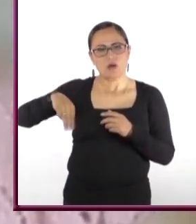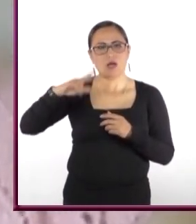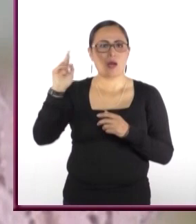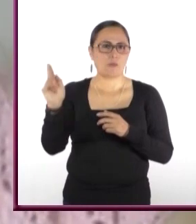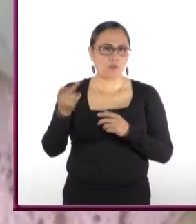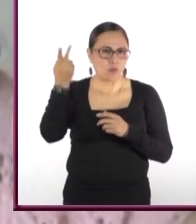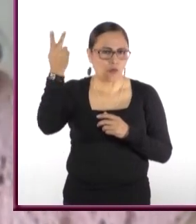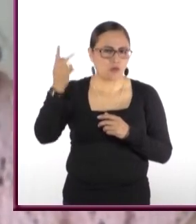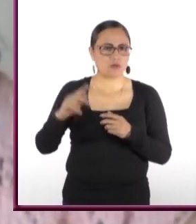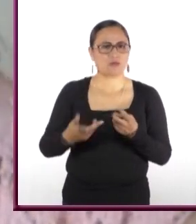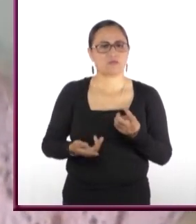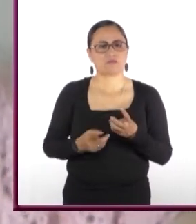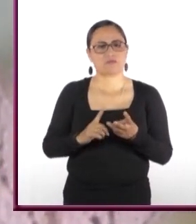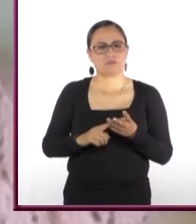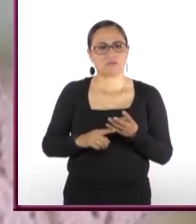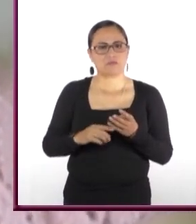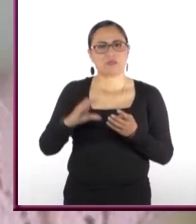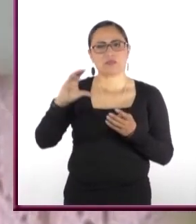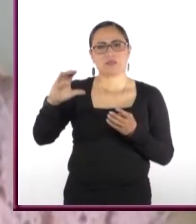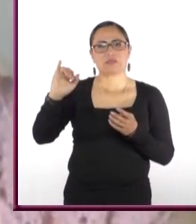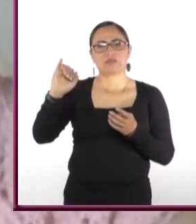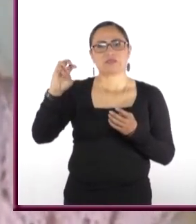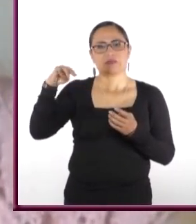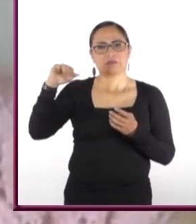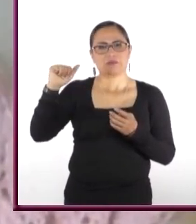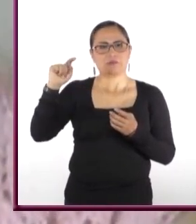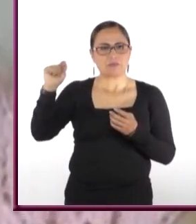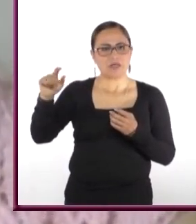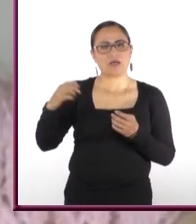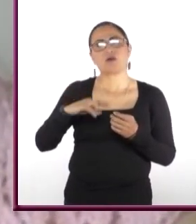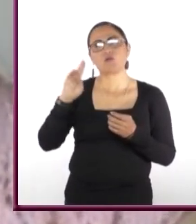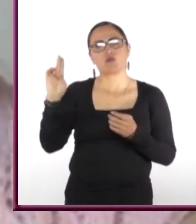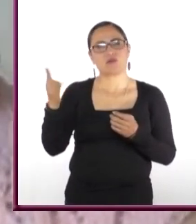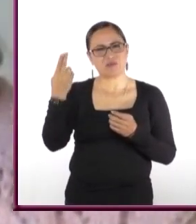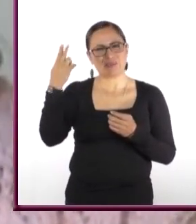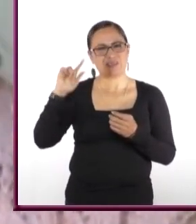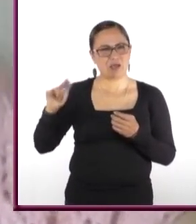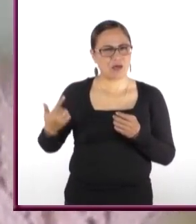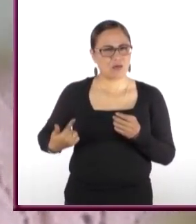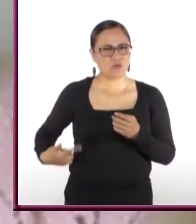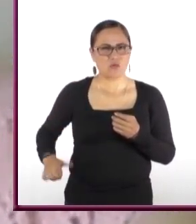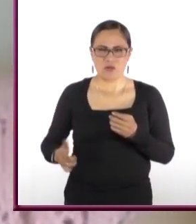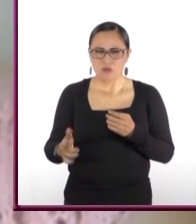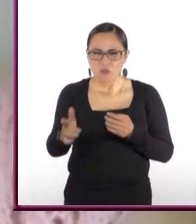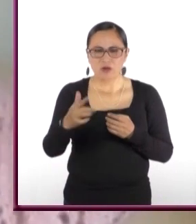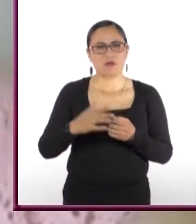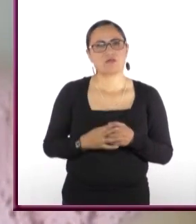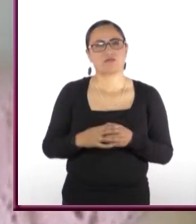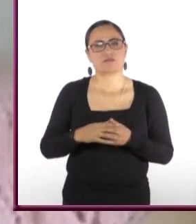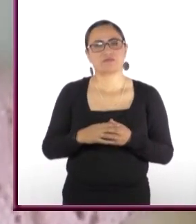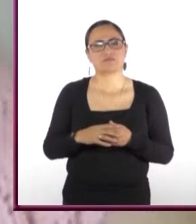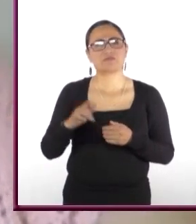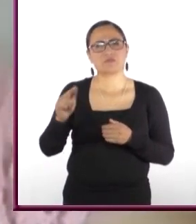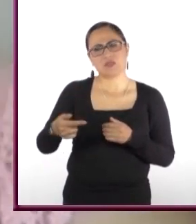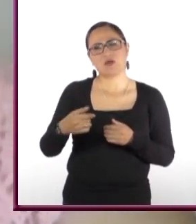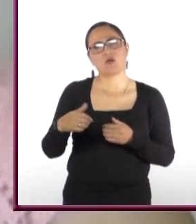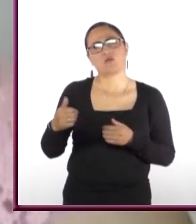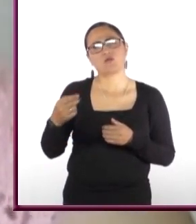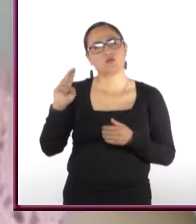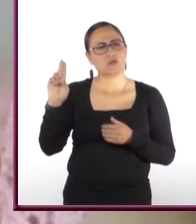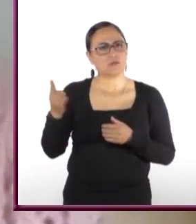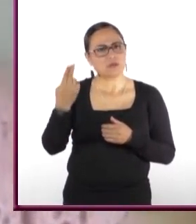UAM, el Politécnico, el CIMAD, la Universidad de Guanajuato, la